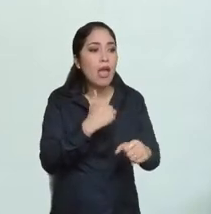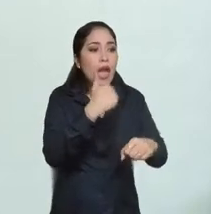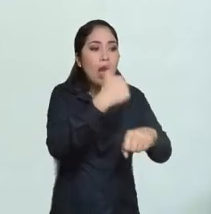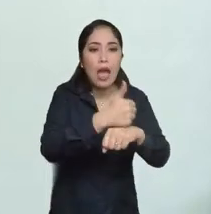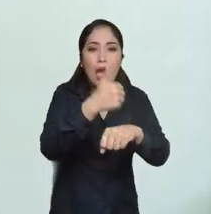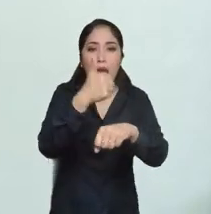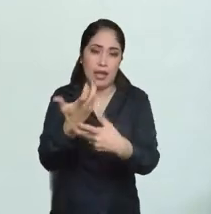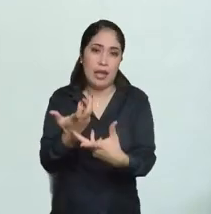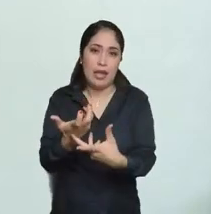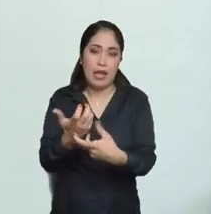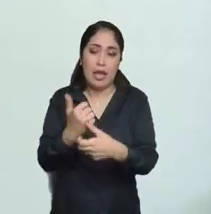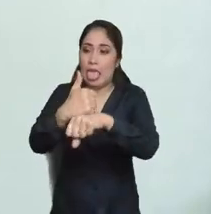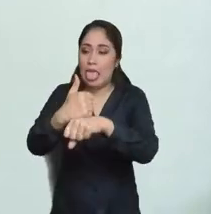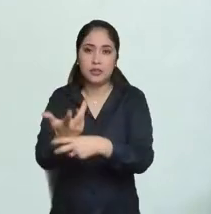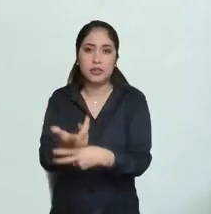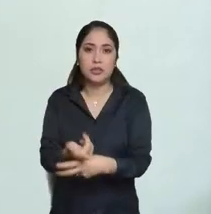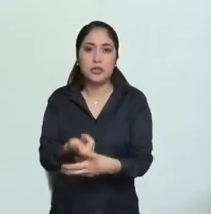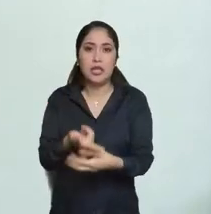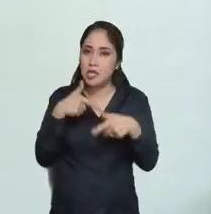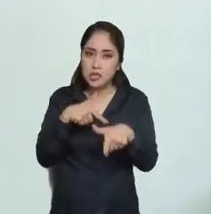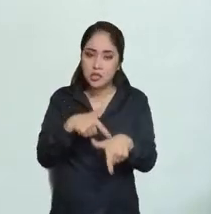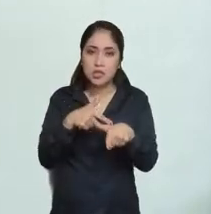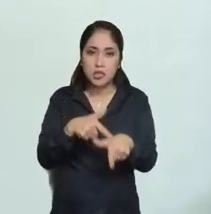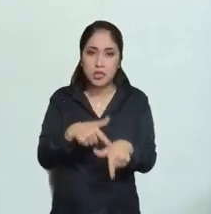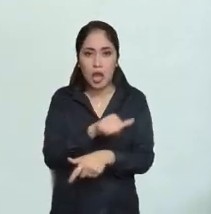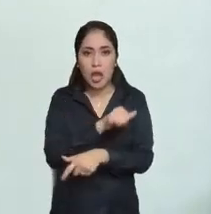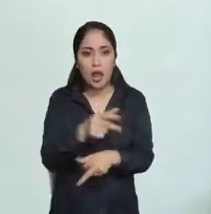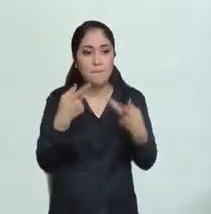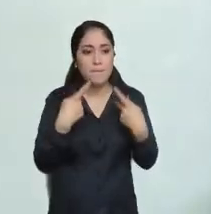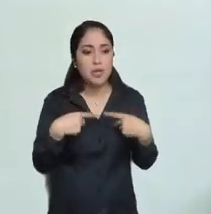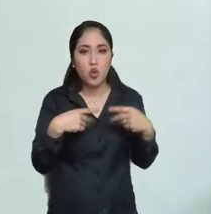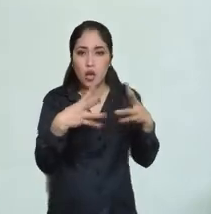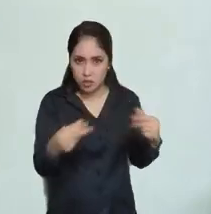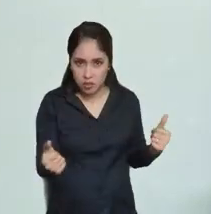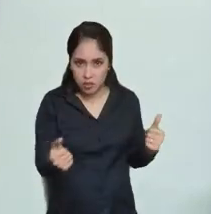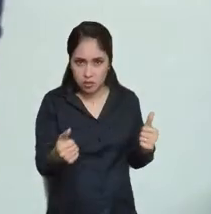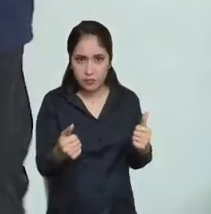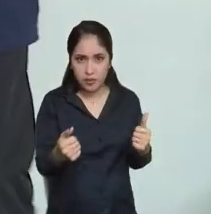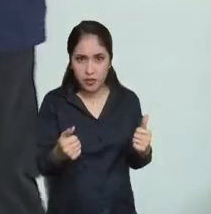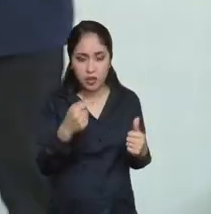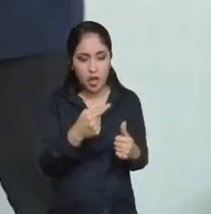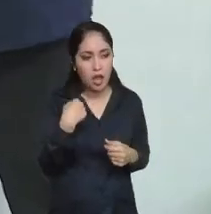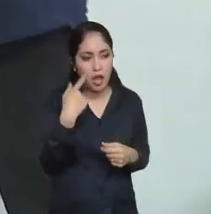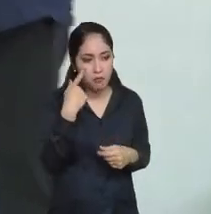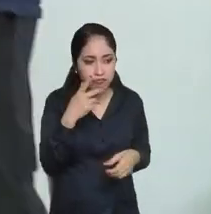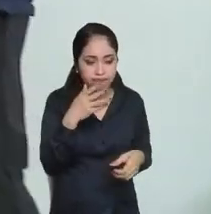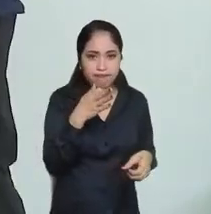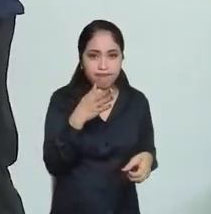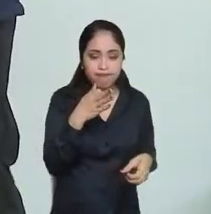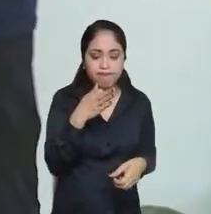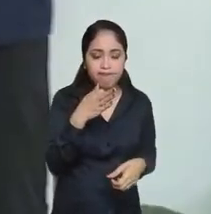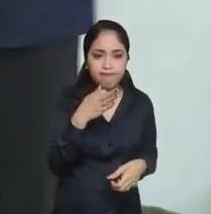a las víctimas de desaparición forzada. Gobernador. Este es tuyo.